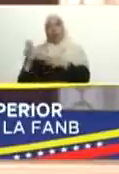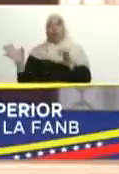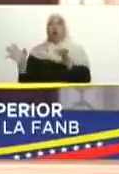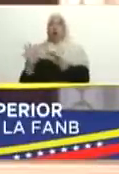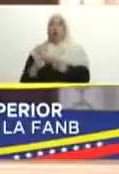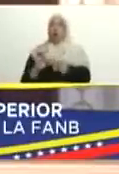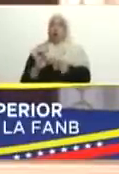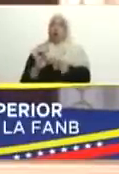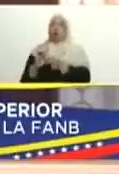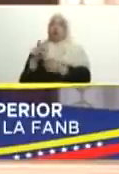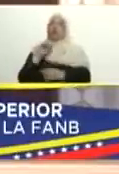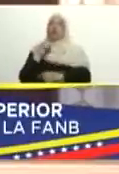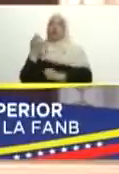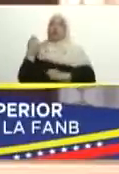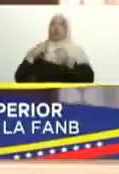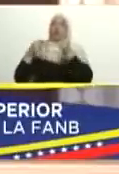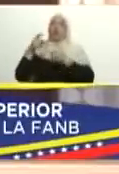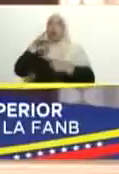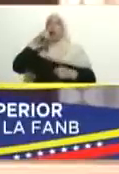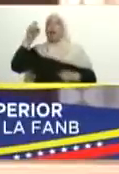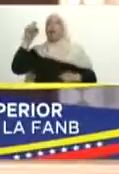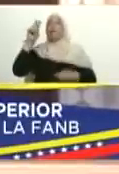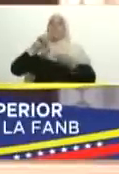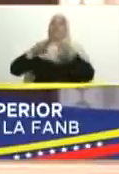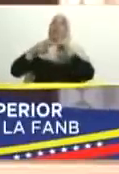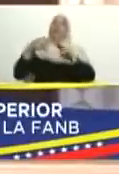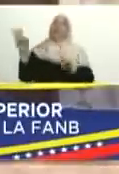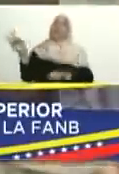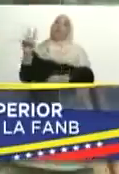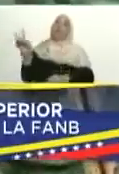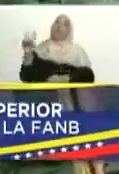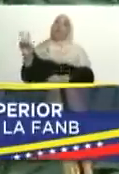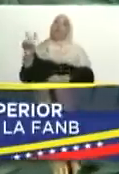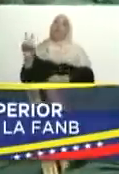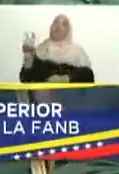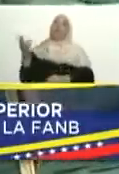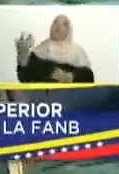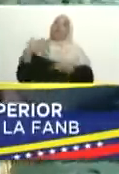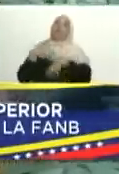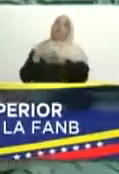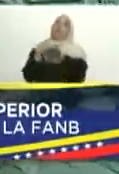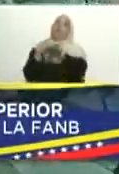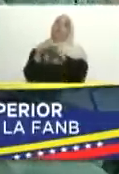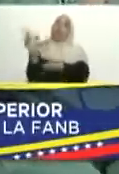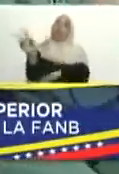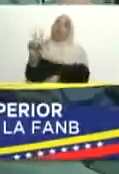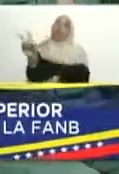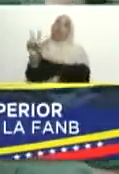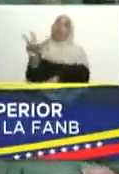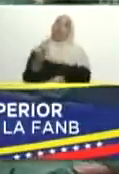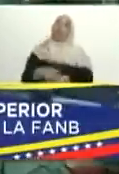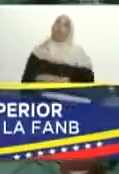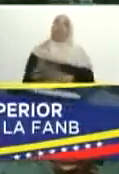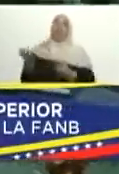unidos en bloque, luchando por la paz de Venezuela, por la integridad territorial, por la defensa de la